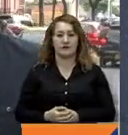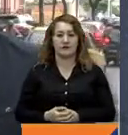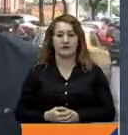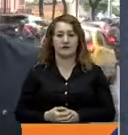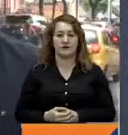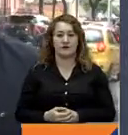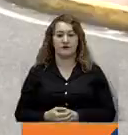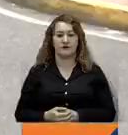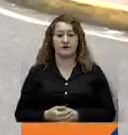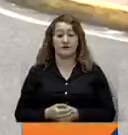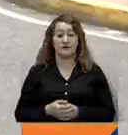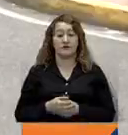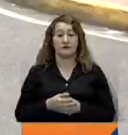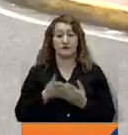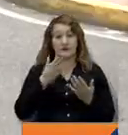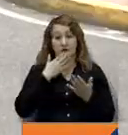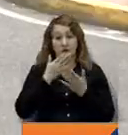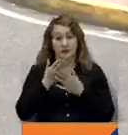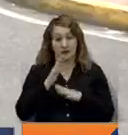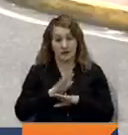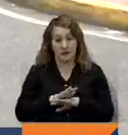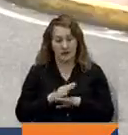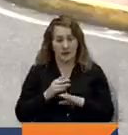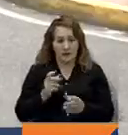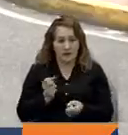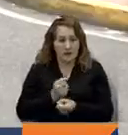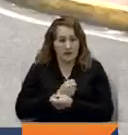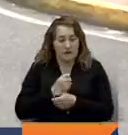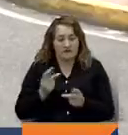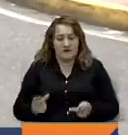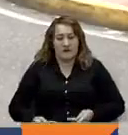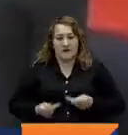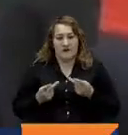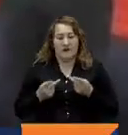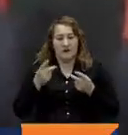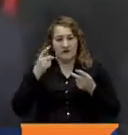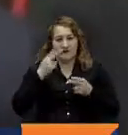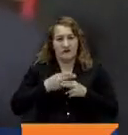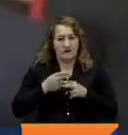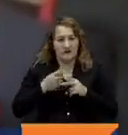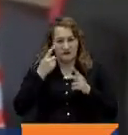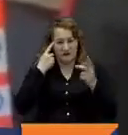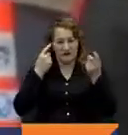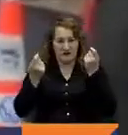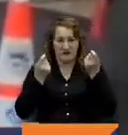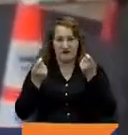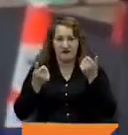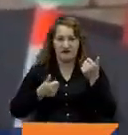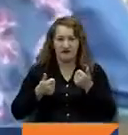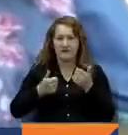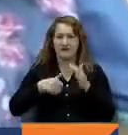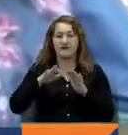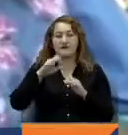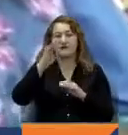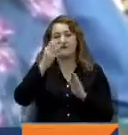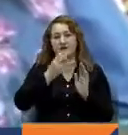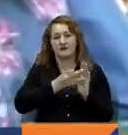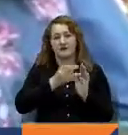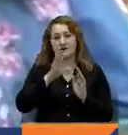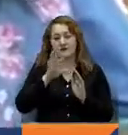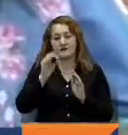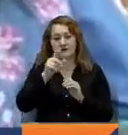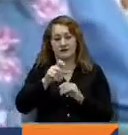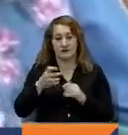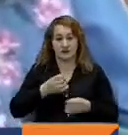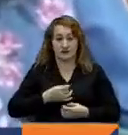Carolina, televidentes, muy buenas tardes. Apasiónate por la vida es el nombre de la estrategia a través de la cual más de 3.500 uniformados de